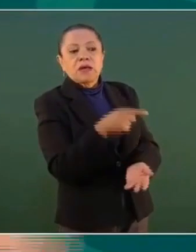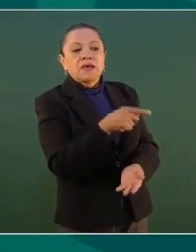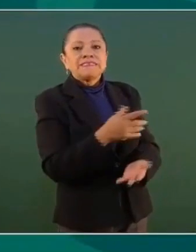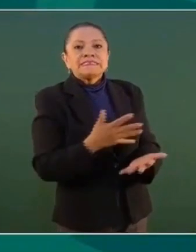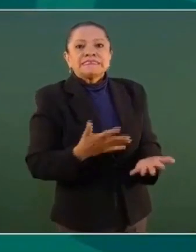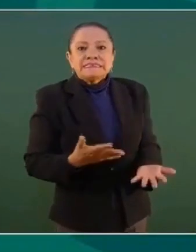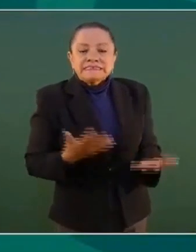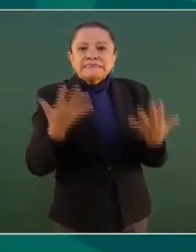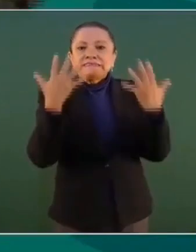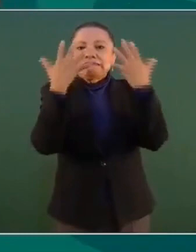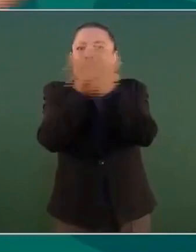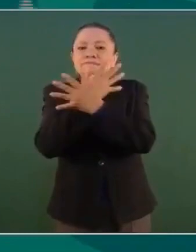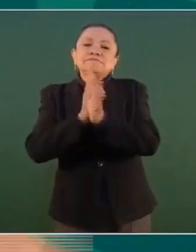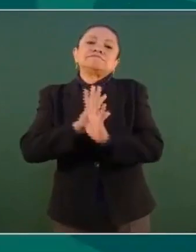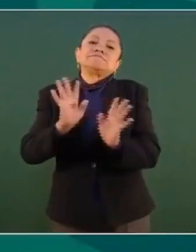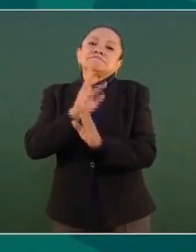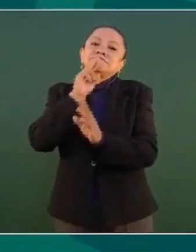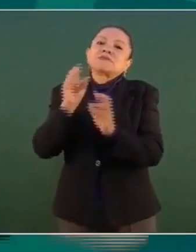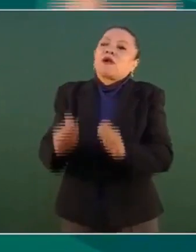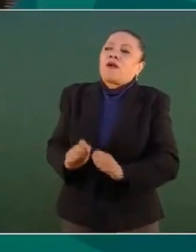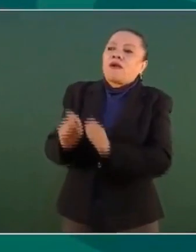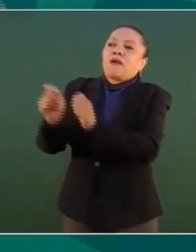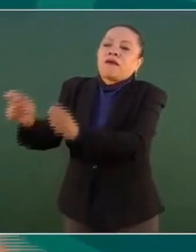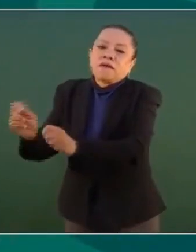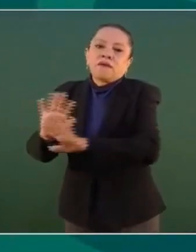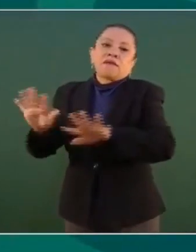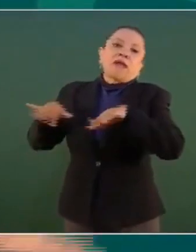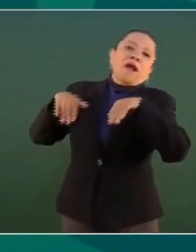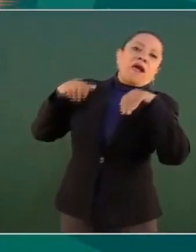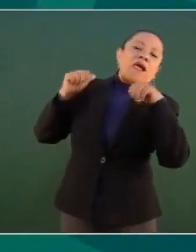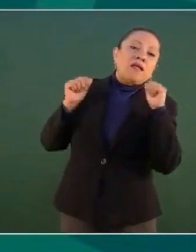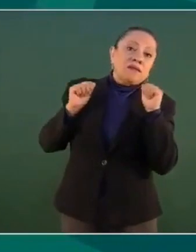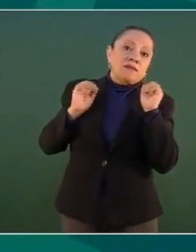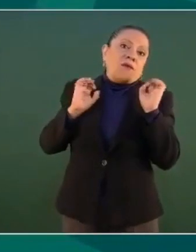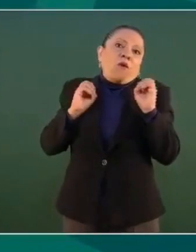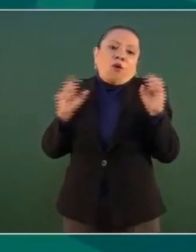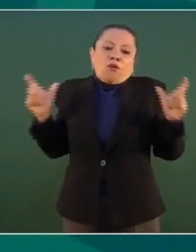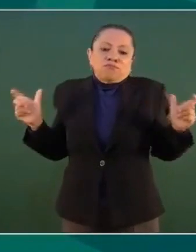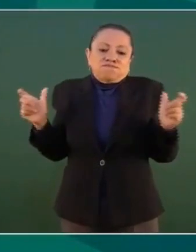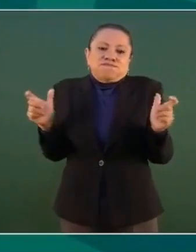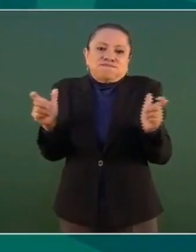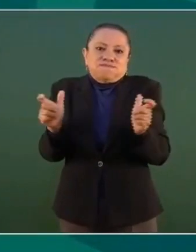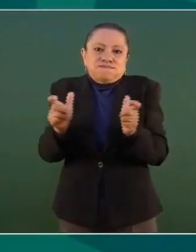y es menos la superficie concesionada.